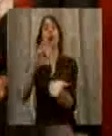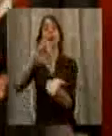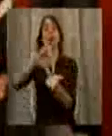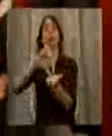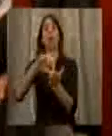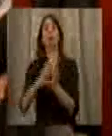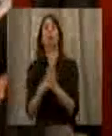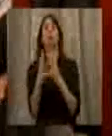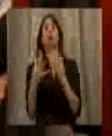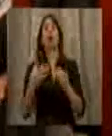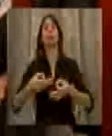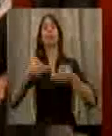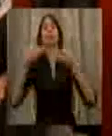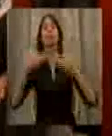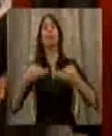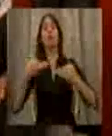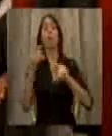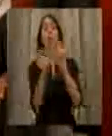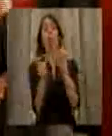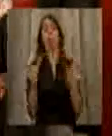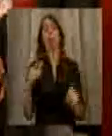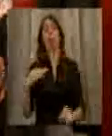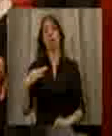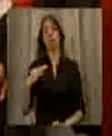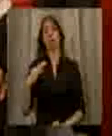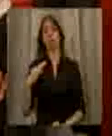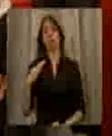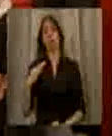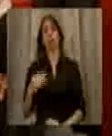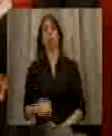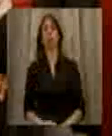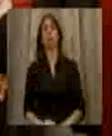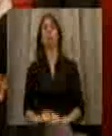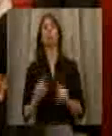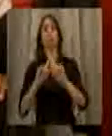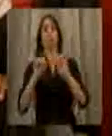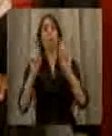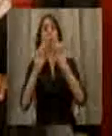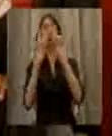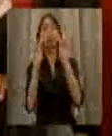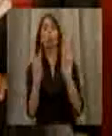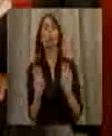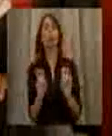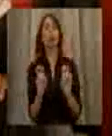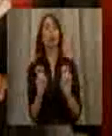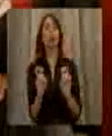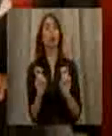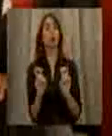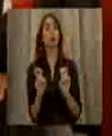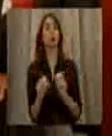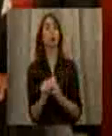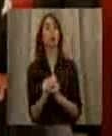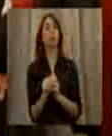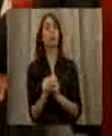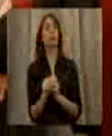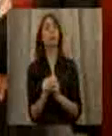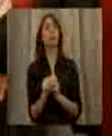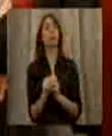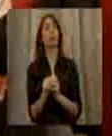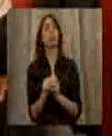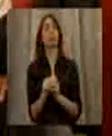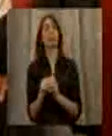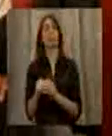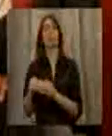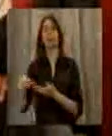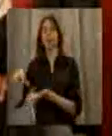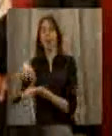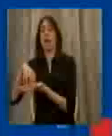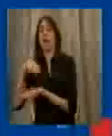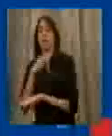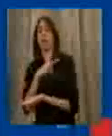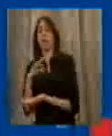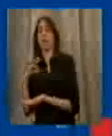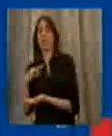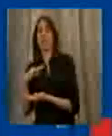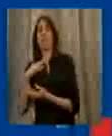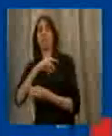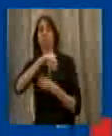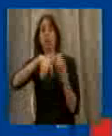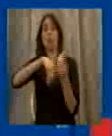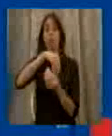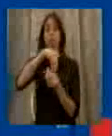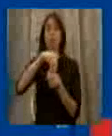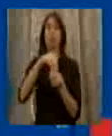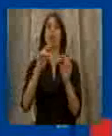mayor seguridad ciudadana. En otra materia que nos involucra directamente como Ministerio, el tema